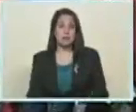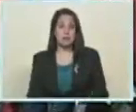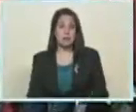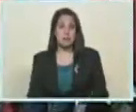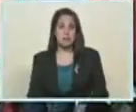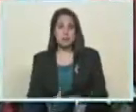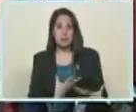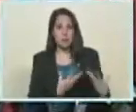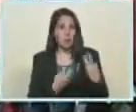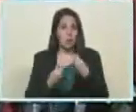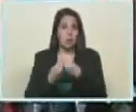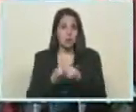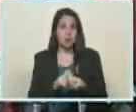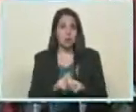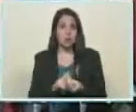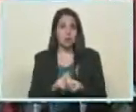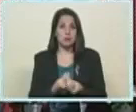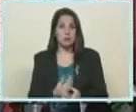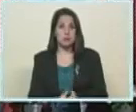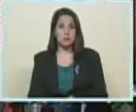que estemos unidos,